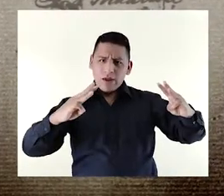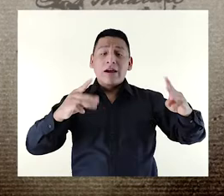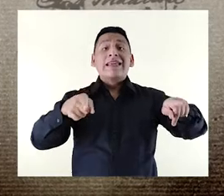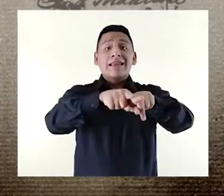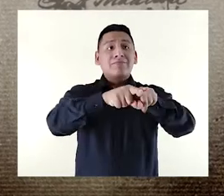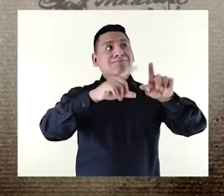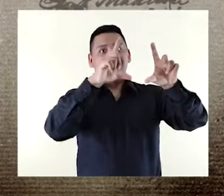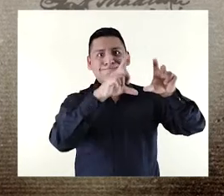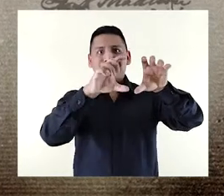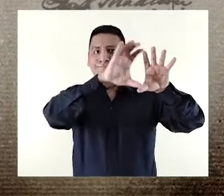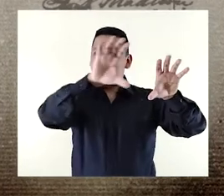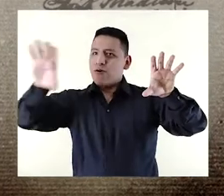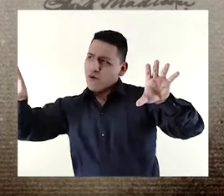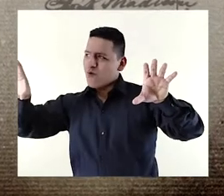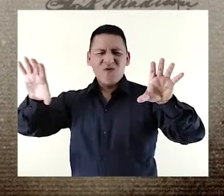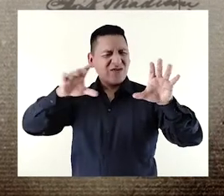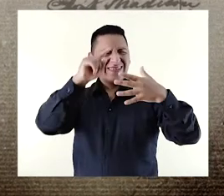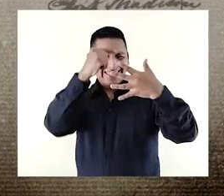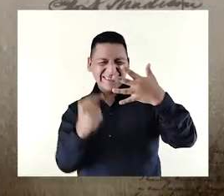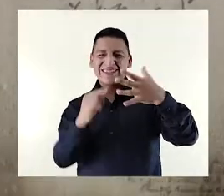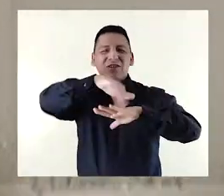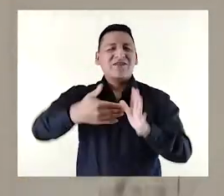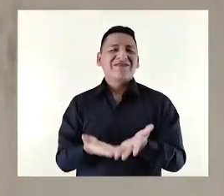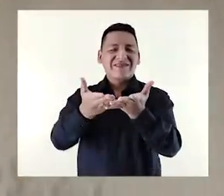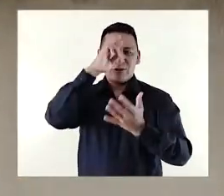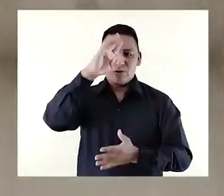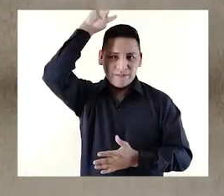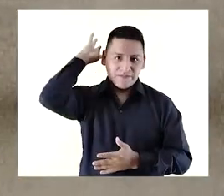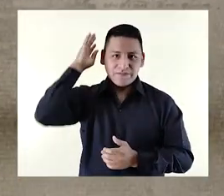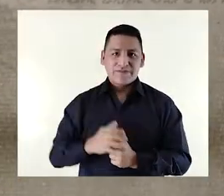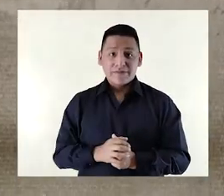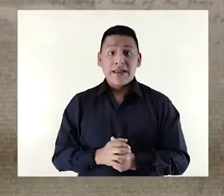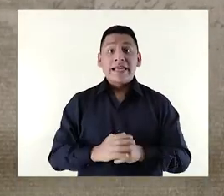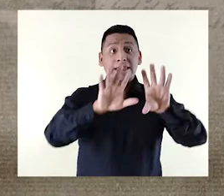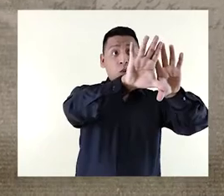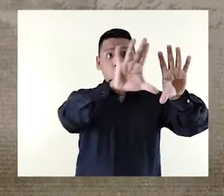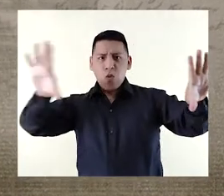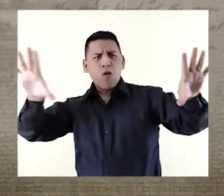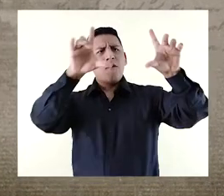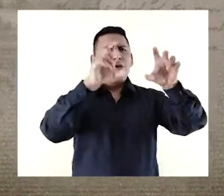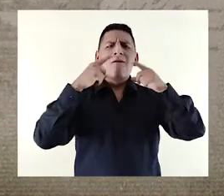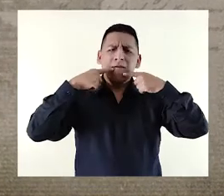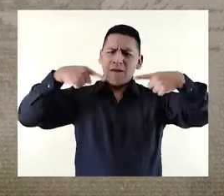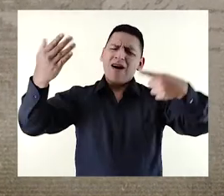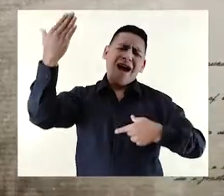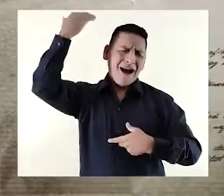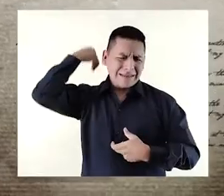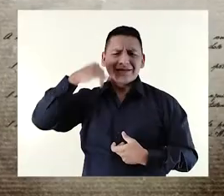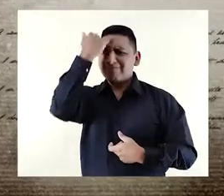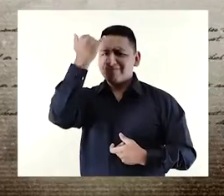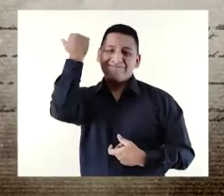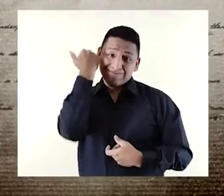museo hasta el mosaico, una técnica tan identificada con el Imperio Romano. En ese mural se muestran famosos personajes italianos